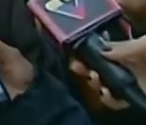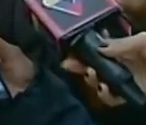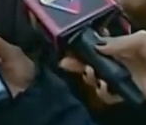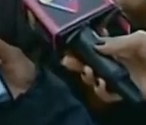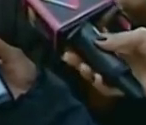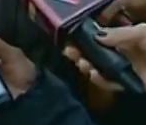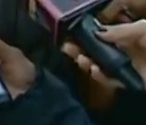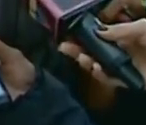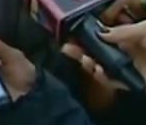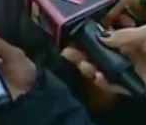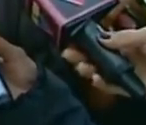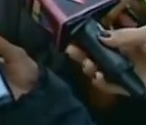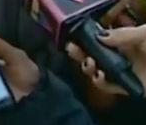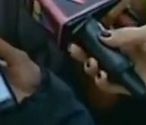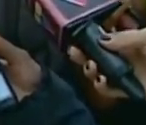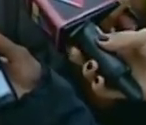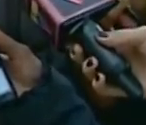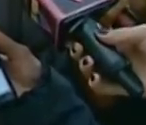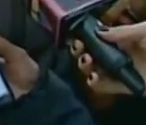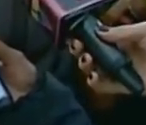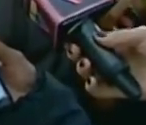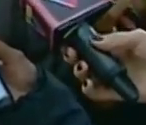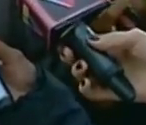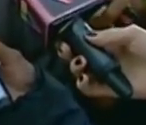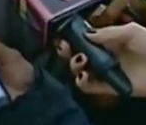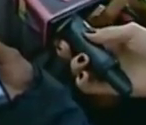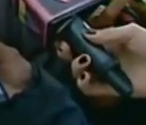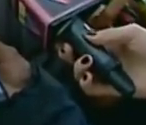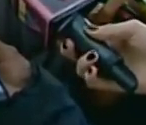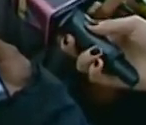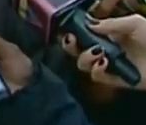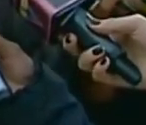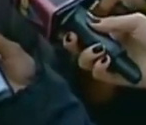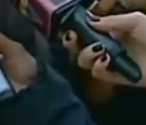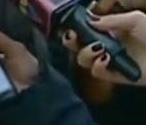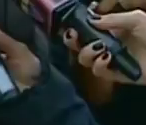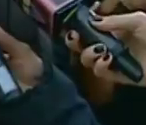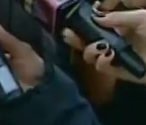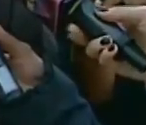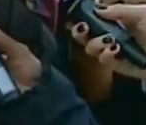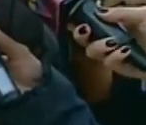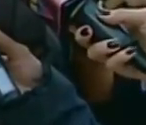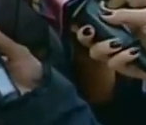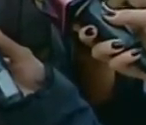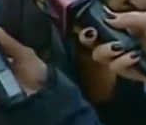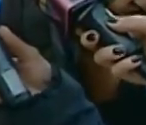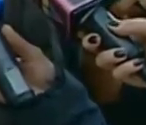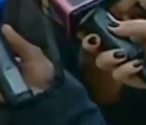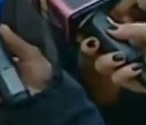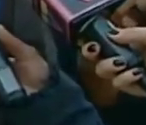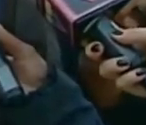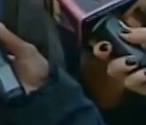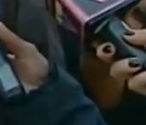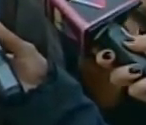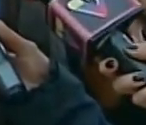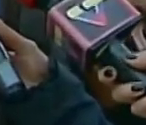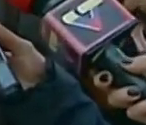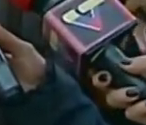criptoactivo con respaldo en bienes, en recursos